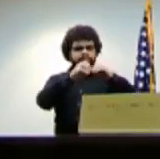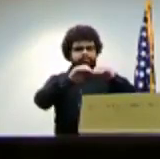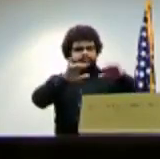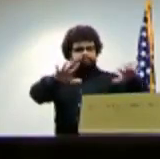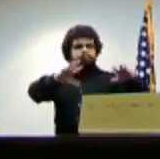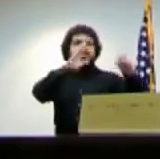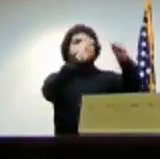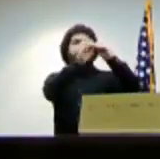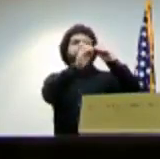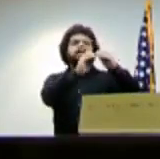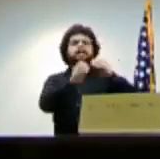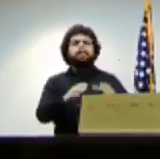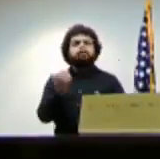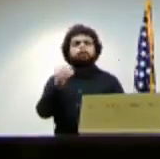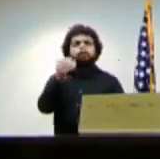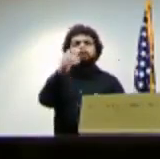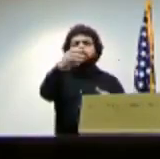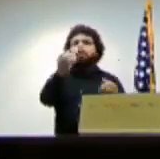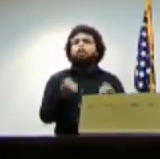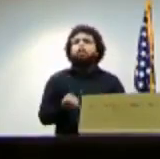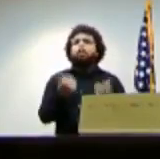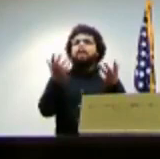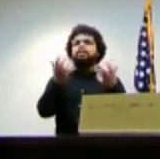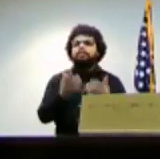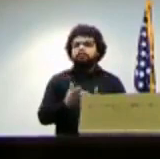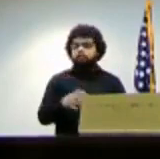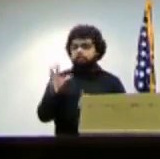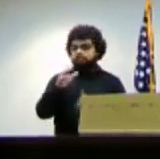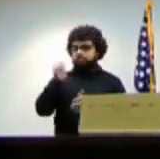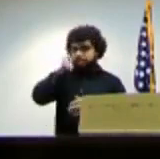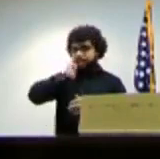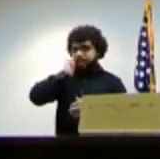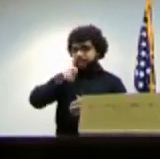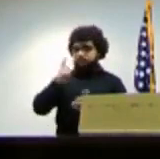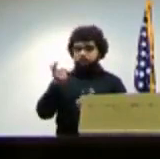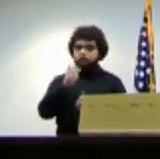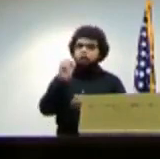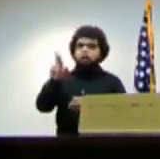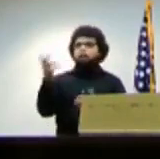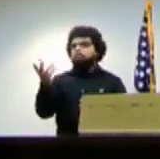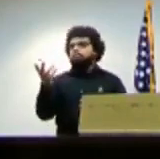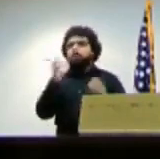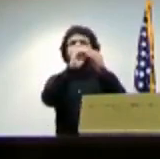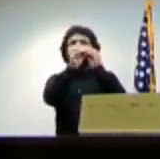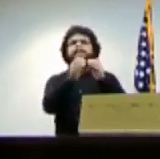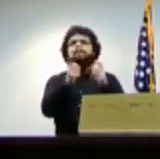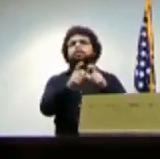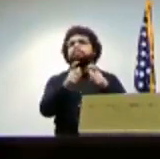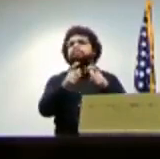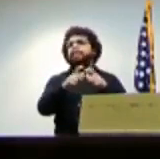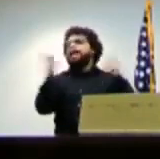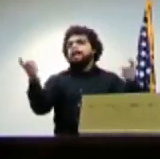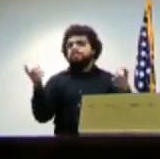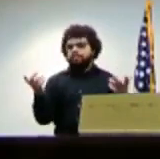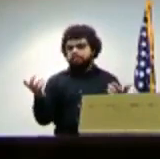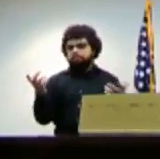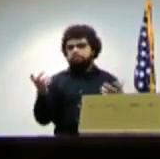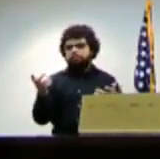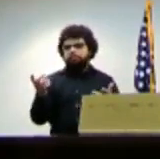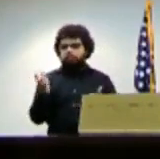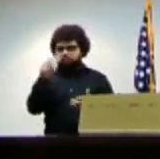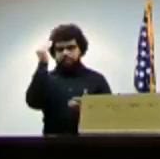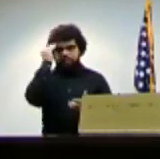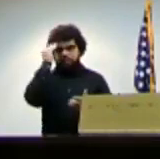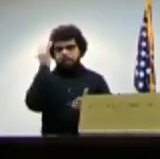mantenimiento diario que tienen que hacer de día a día en esos, o los mantenimientos mayores? O sea, porque habrá unos mantenimientos que